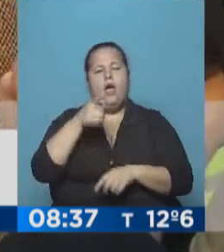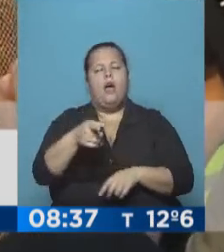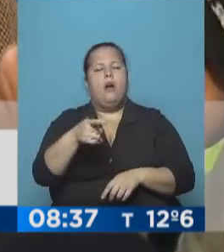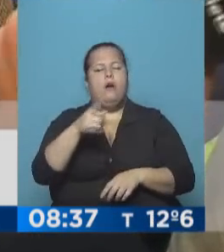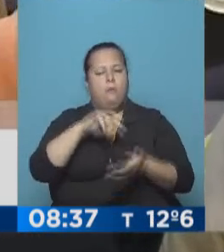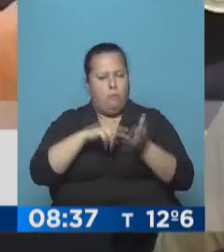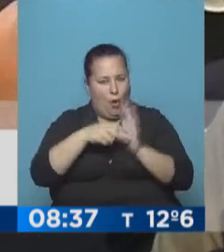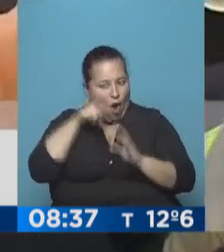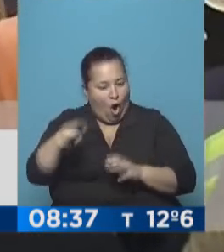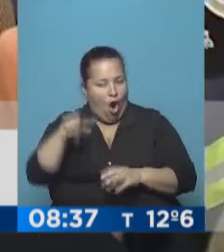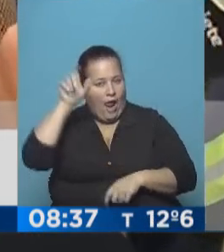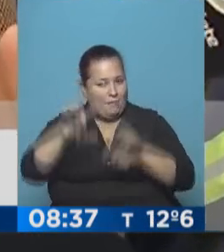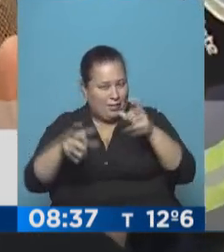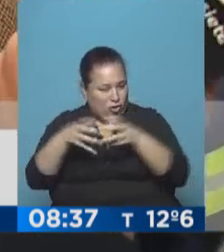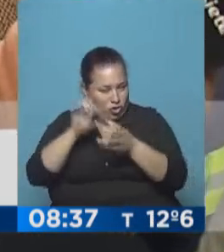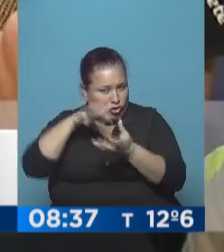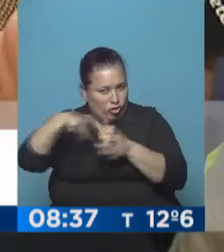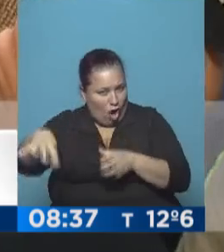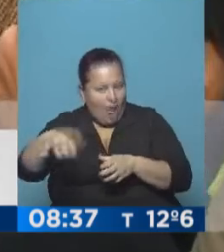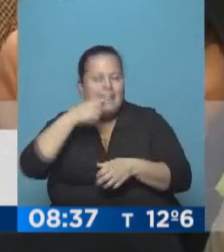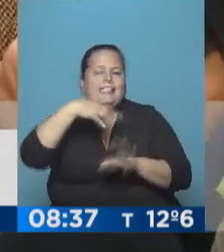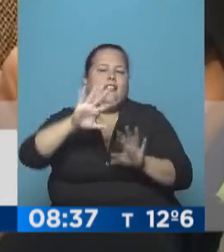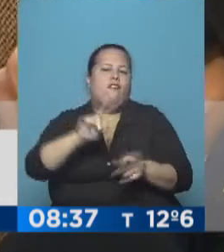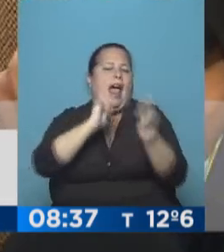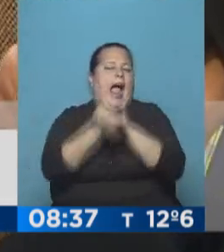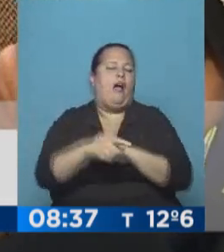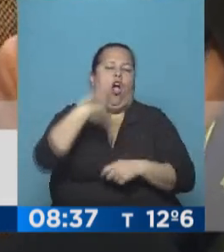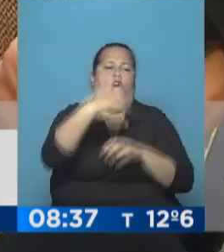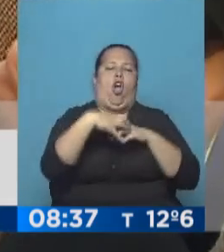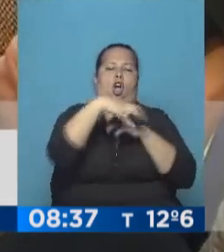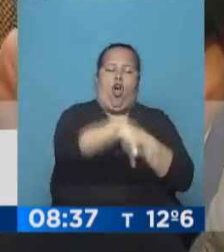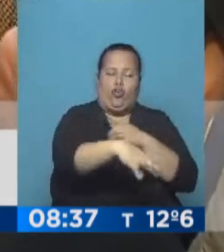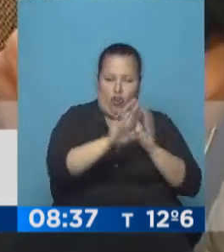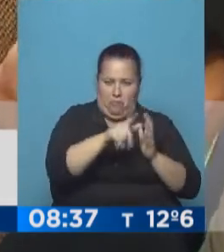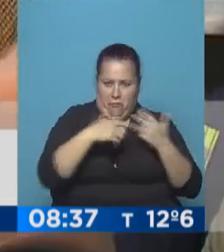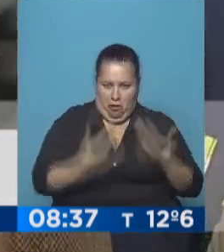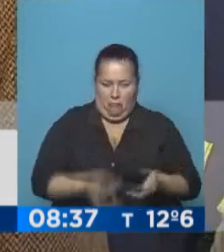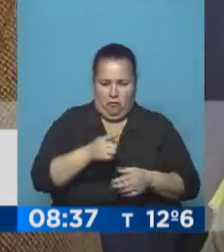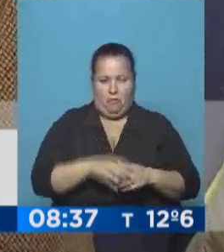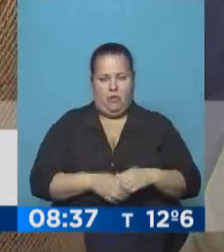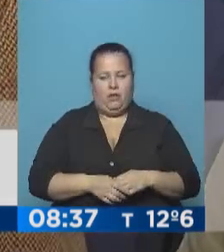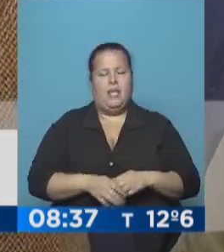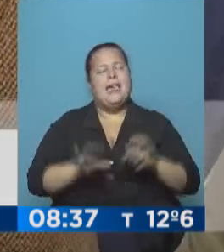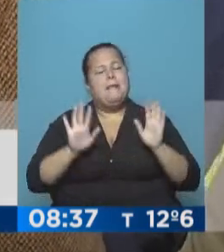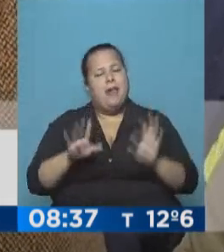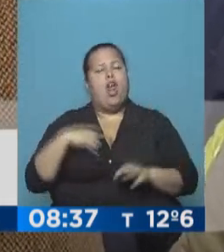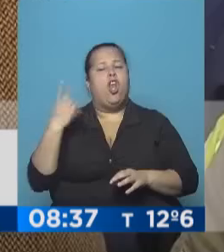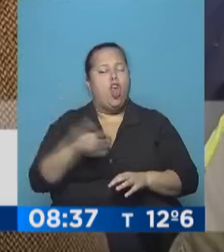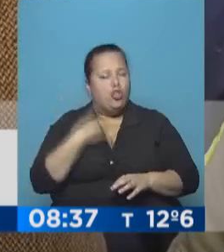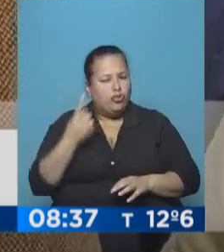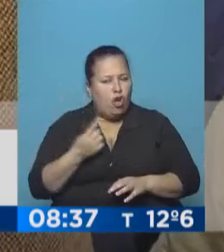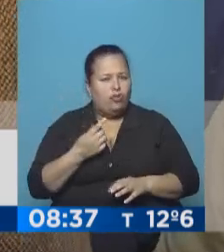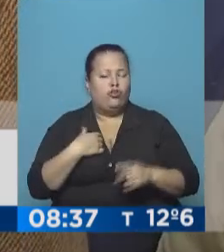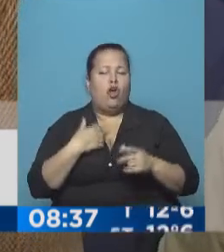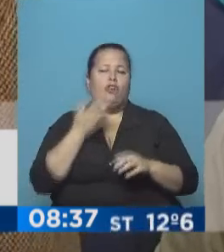el inconveniente con esta sola agencia? Si hubiera un cambio de brigadas, ¿ustedes estarían de acuerdo? Miren, nosotros lo que